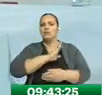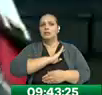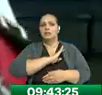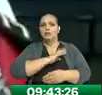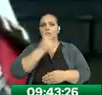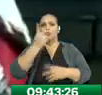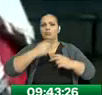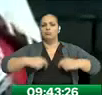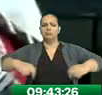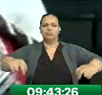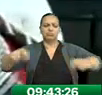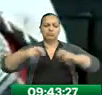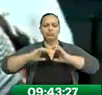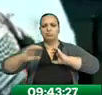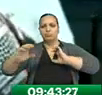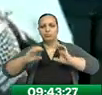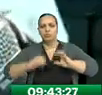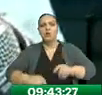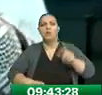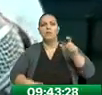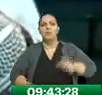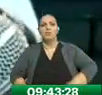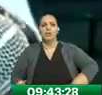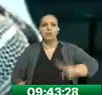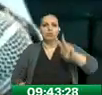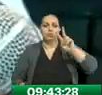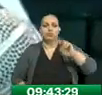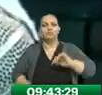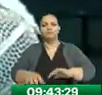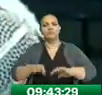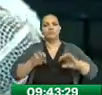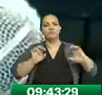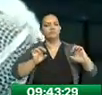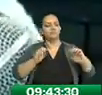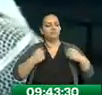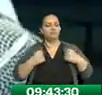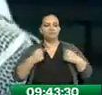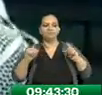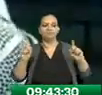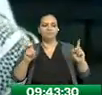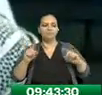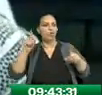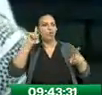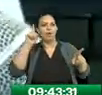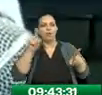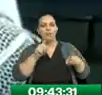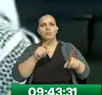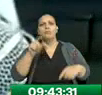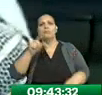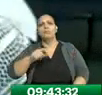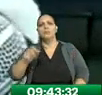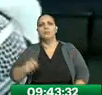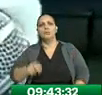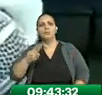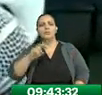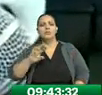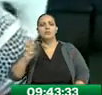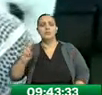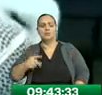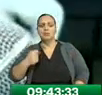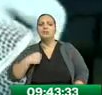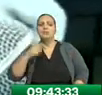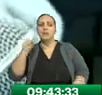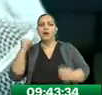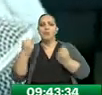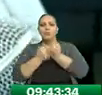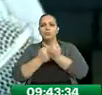en rojo. Y que no signifique que esa abstención sea también un en el manejo de los